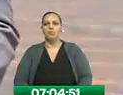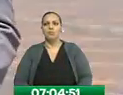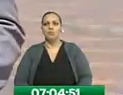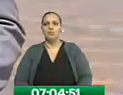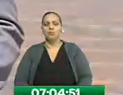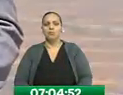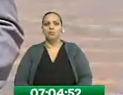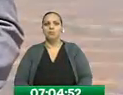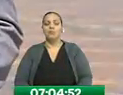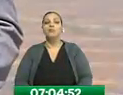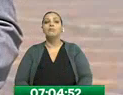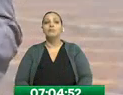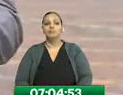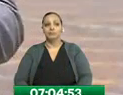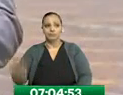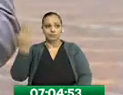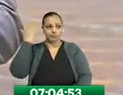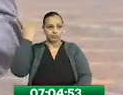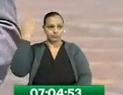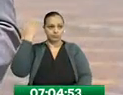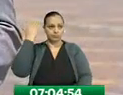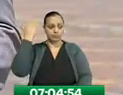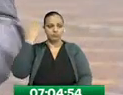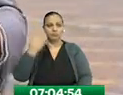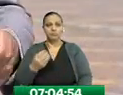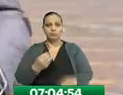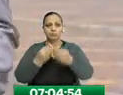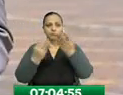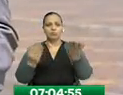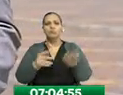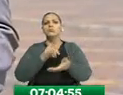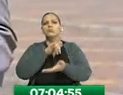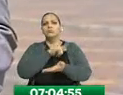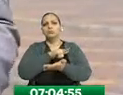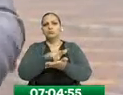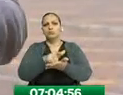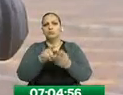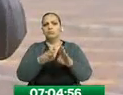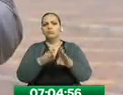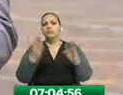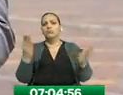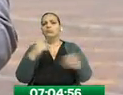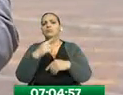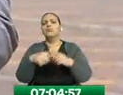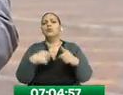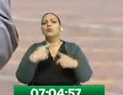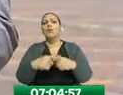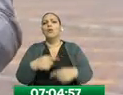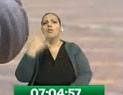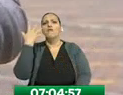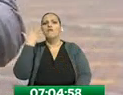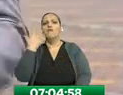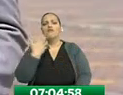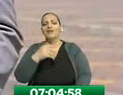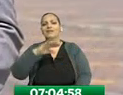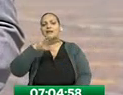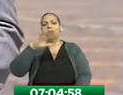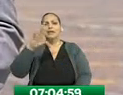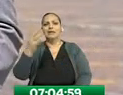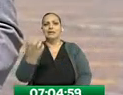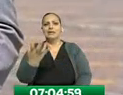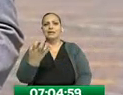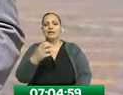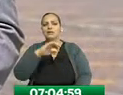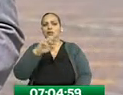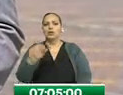alcaldesa Viteri también se refirió al tema aeropuerto. Ella expresó que a partir de este 15 de junio se reanudarán los